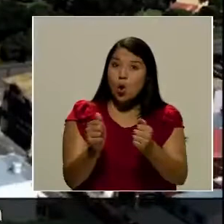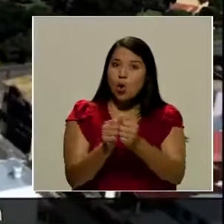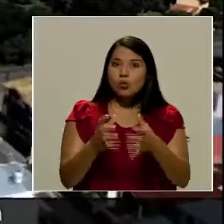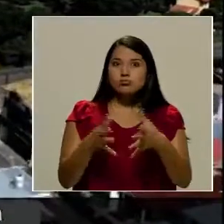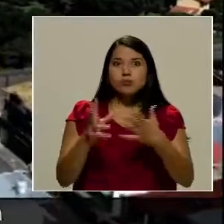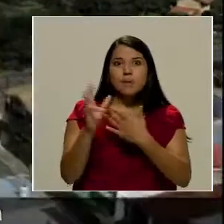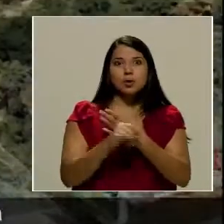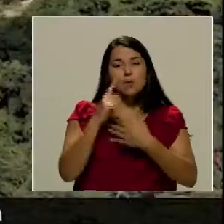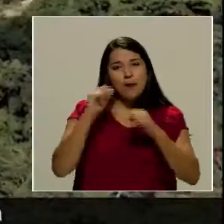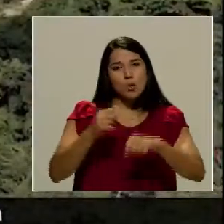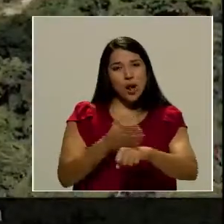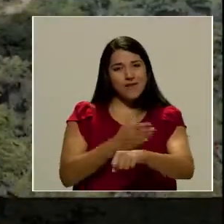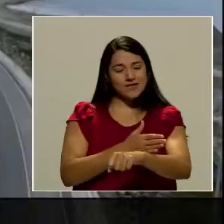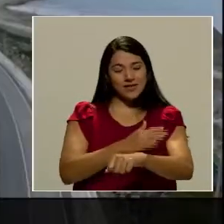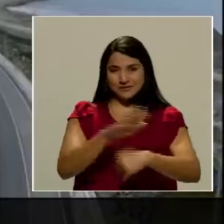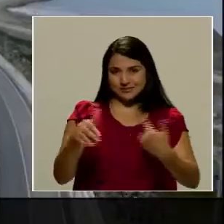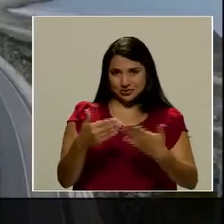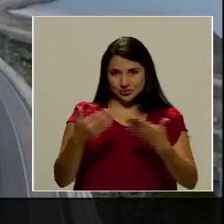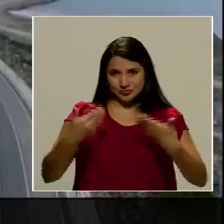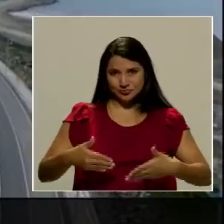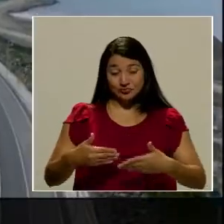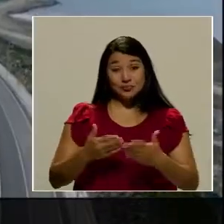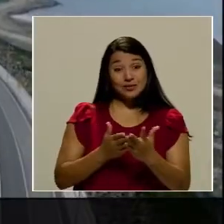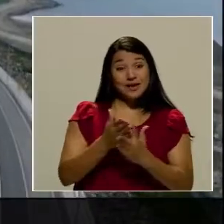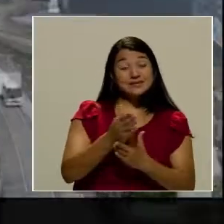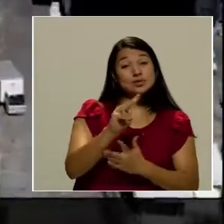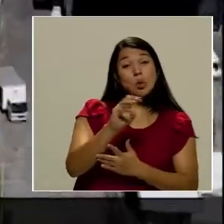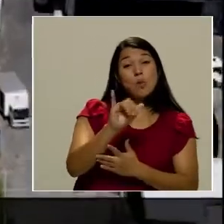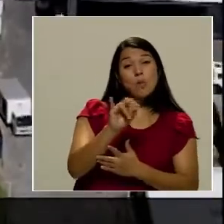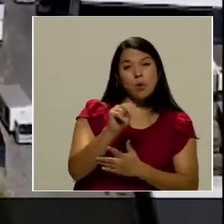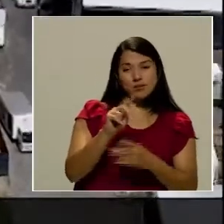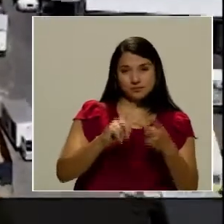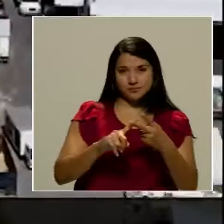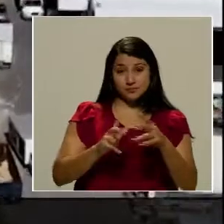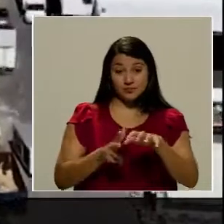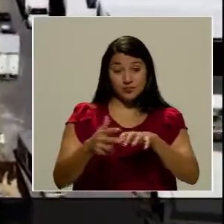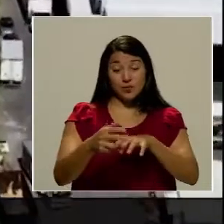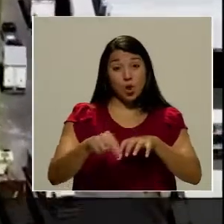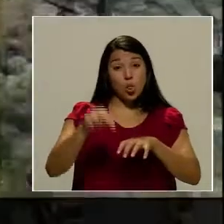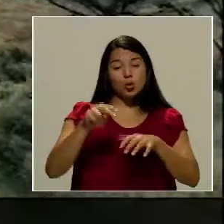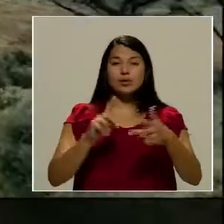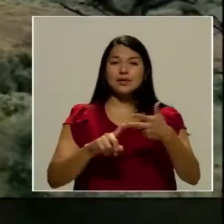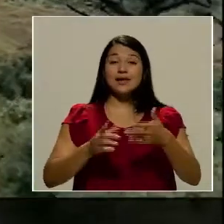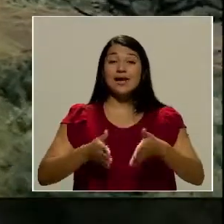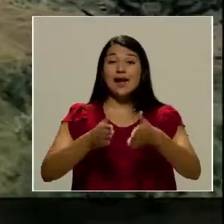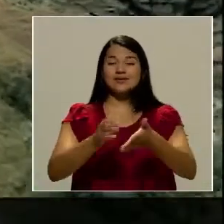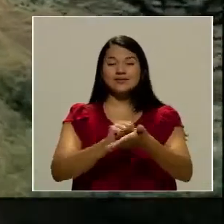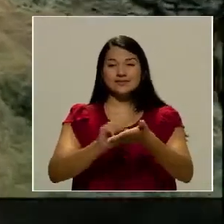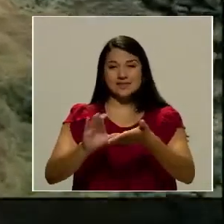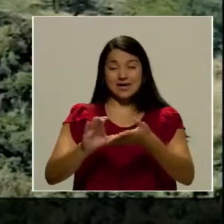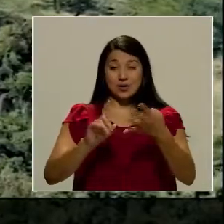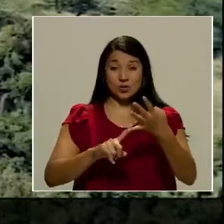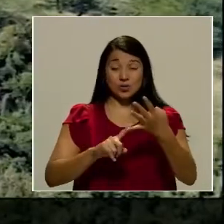para mejorar la vida de todos nosotros. Acceso de contenedores de Moín, Circunvalación Norte, Carretera a San